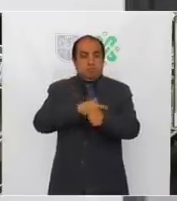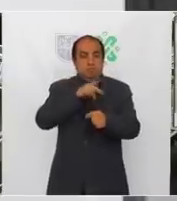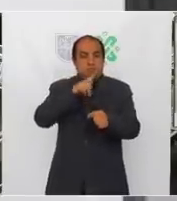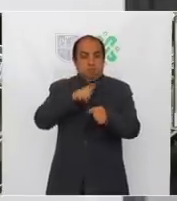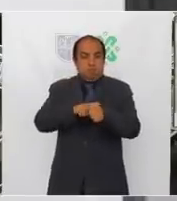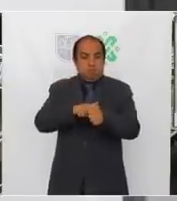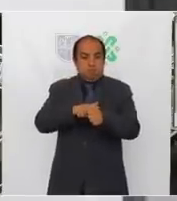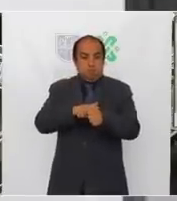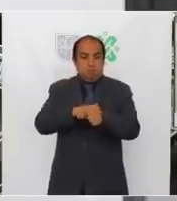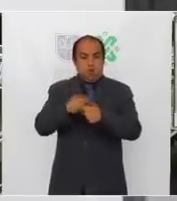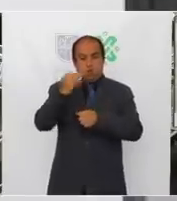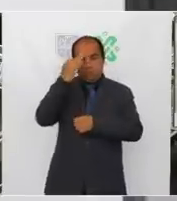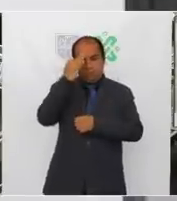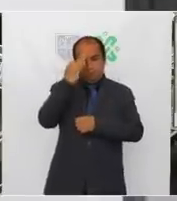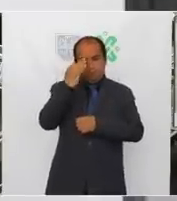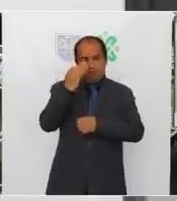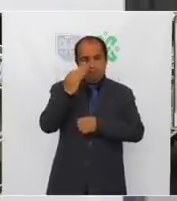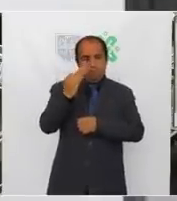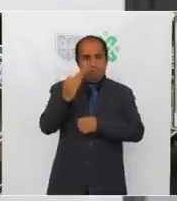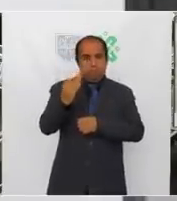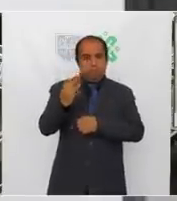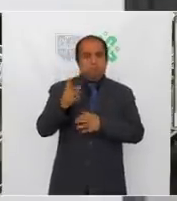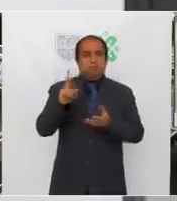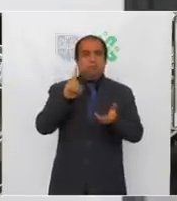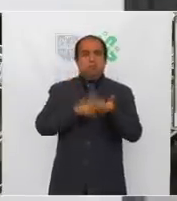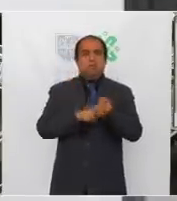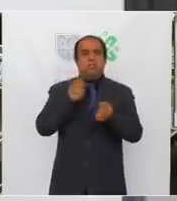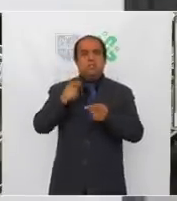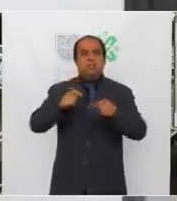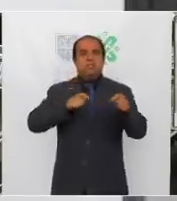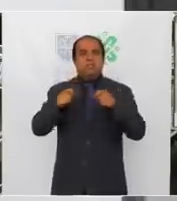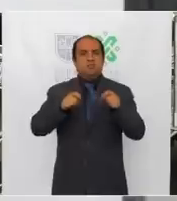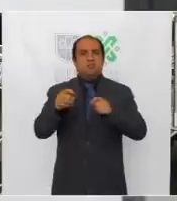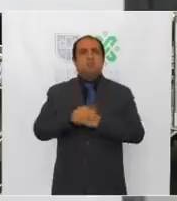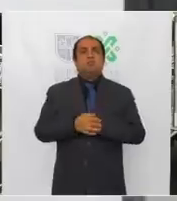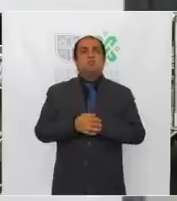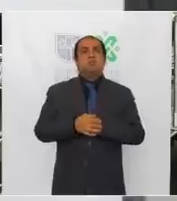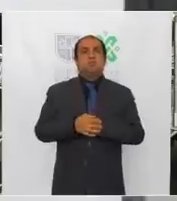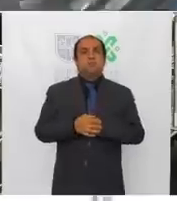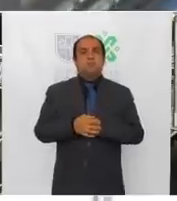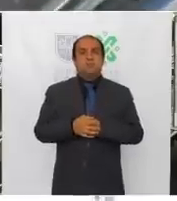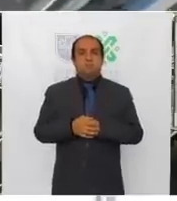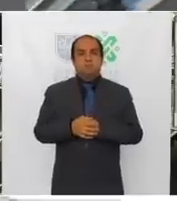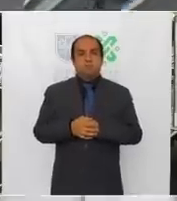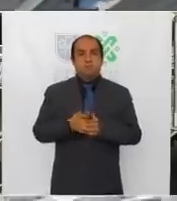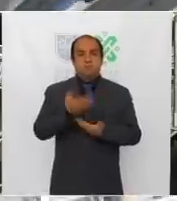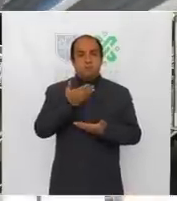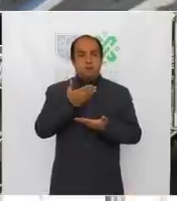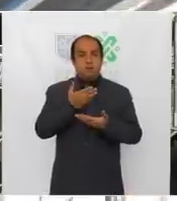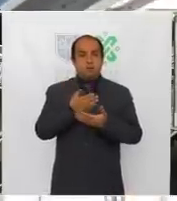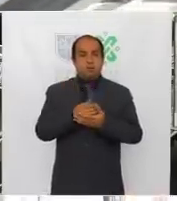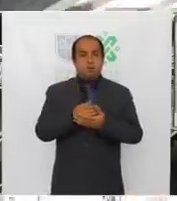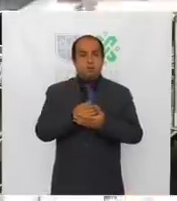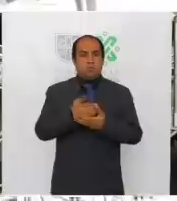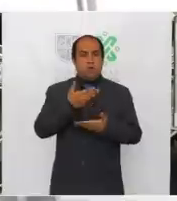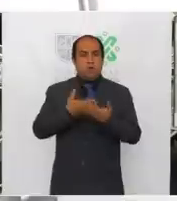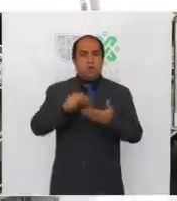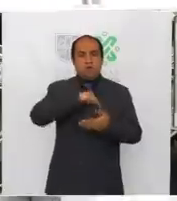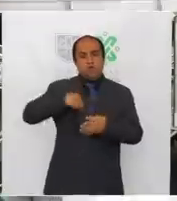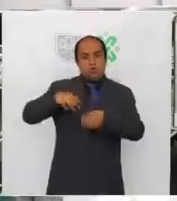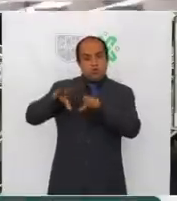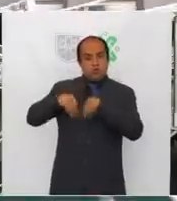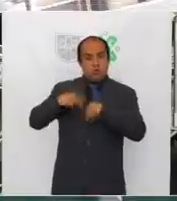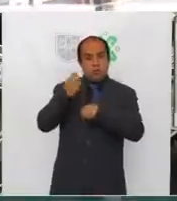por muchísimo tiempo, particularmente si son plásticos. En este caso, pues estamos recuperando esos